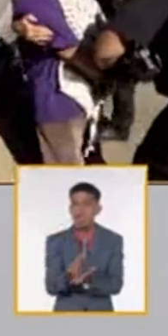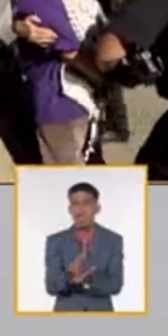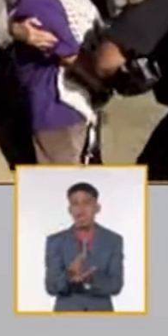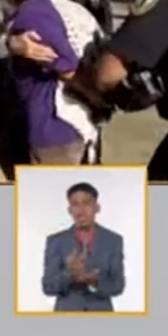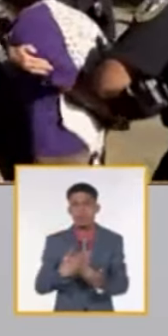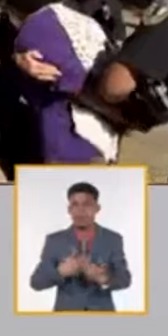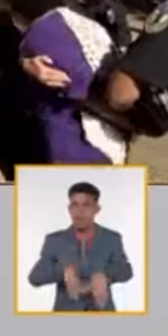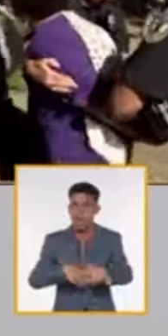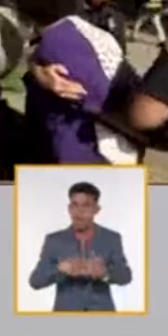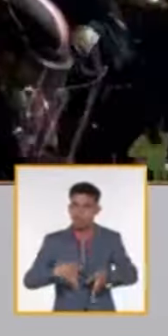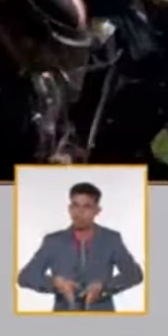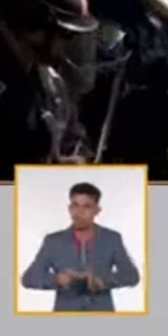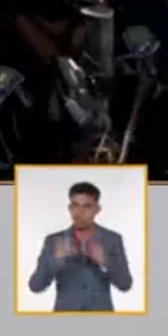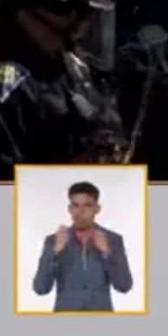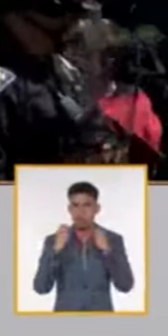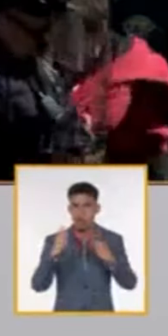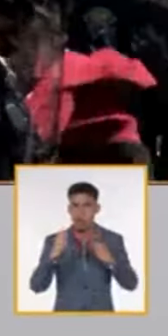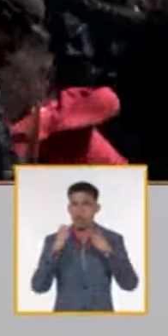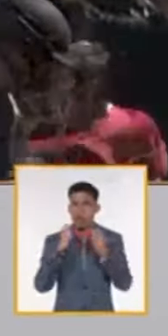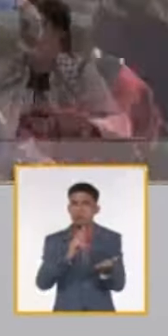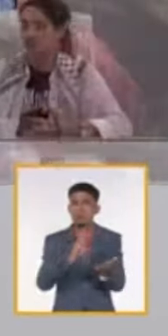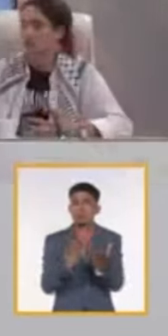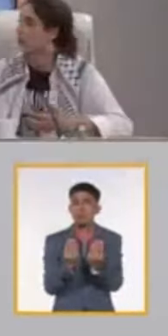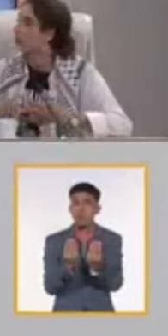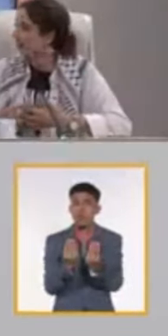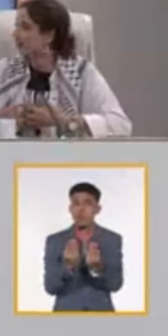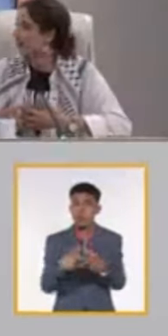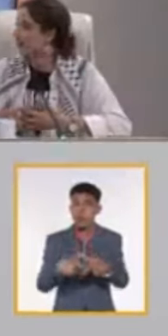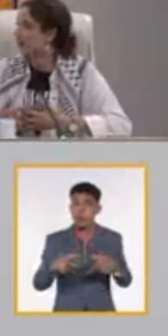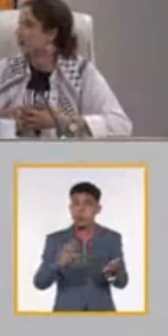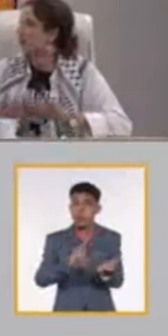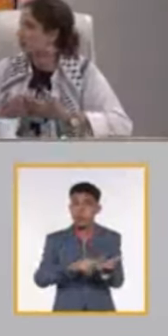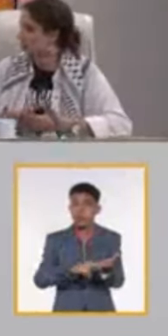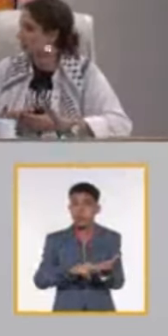Muchos de los miembros del movimiento